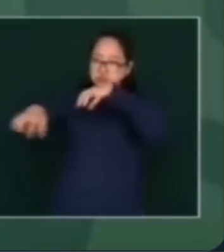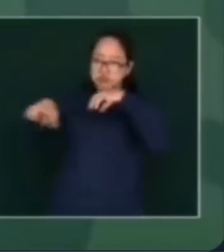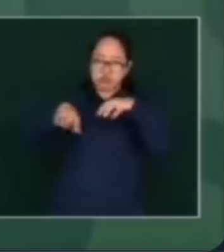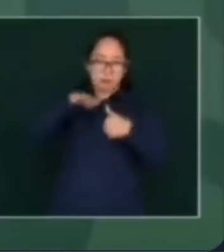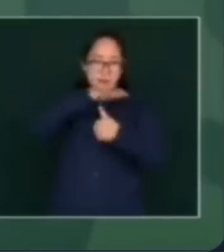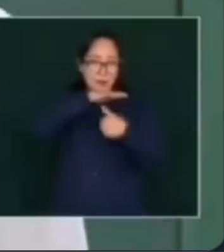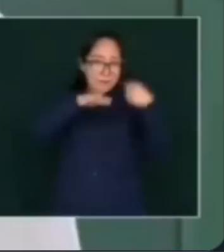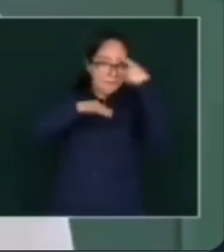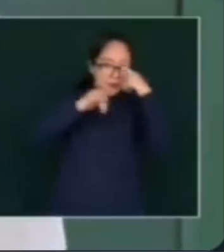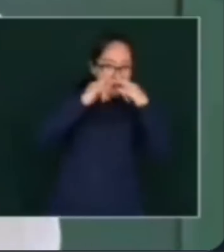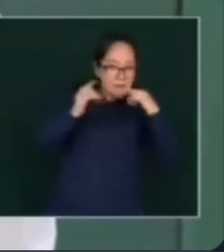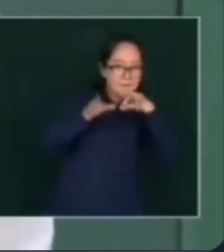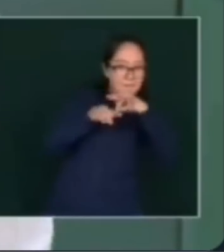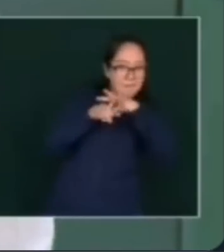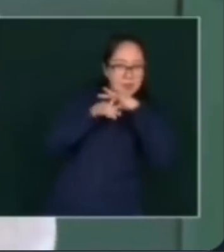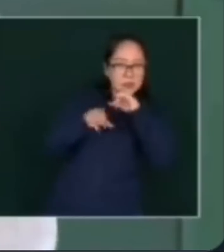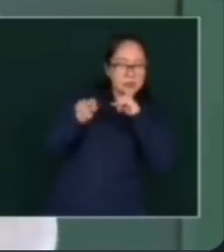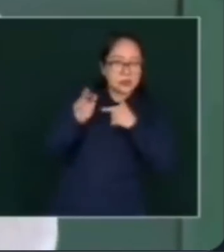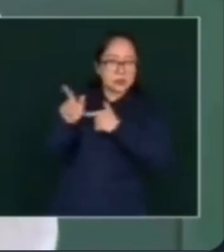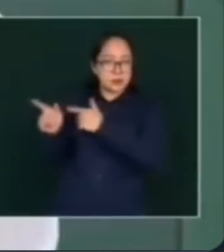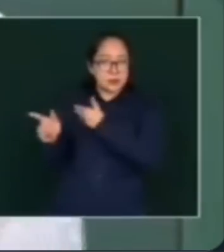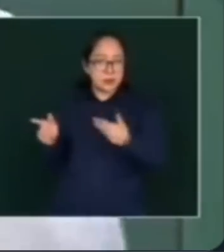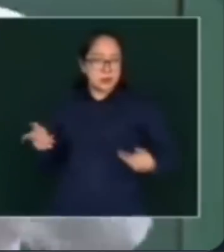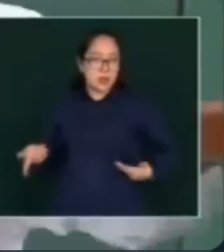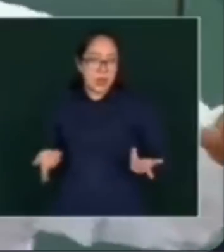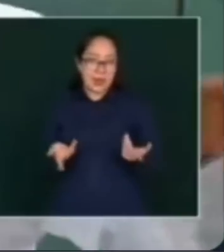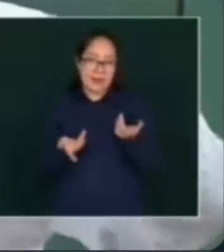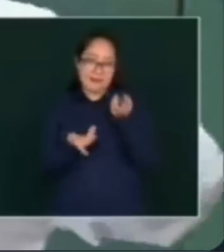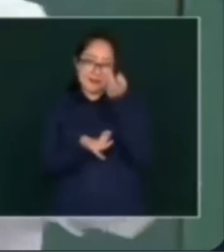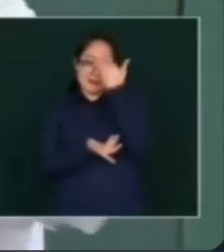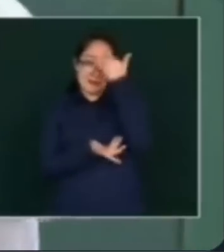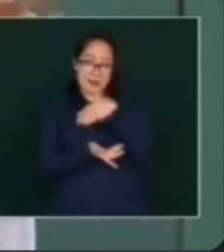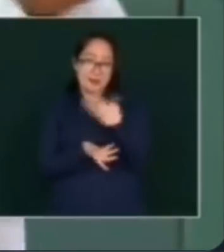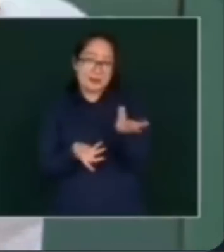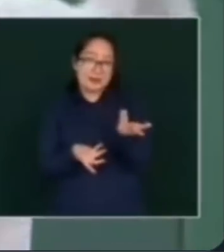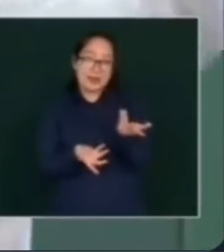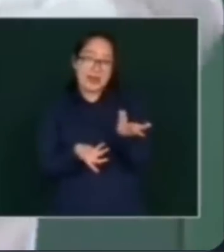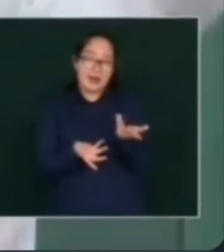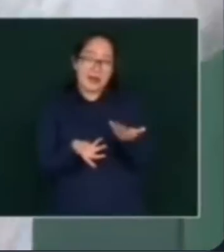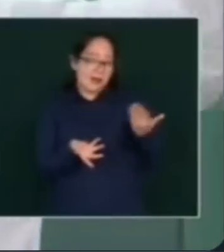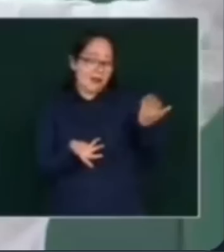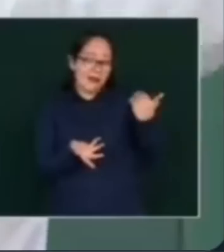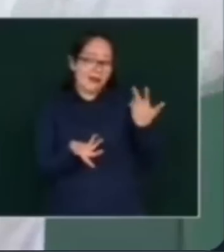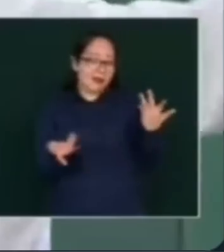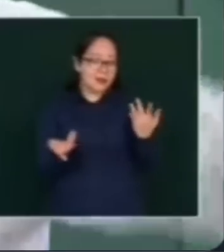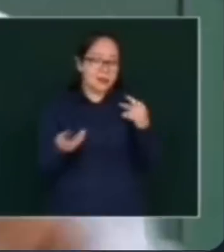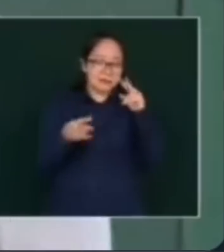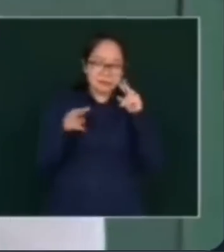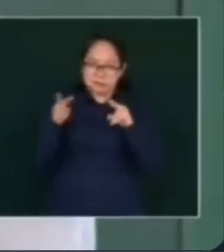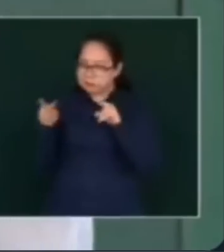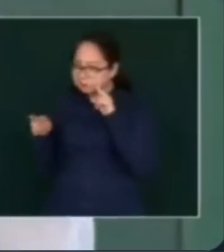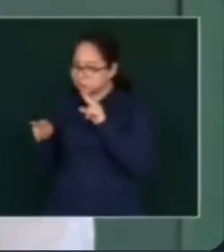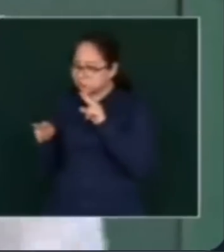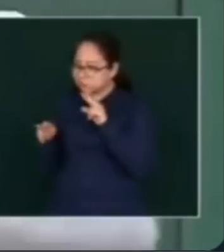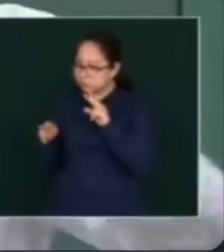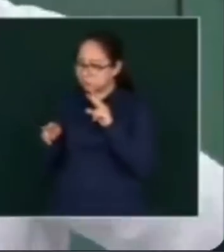no lo que han venido haciendo, que no van a instalar casillas en todas partes,